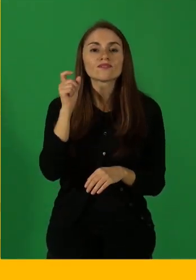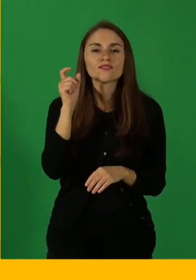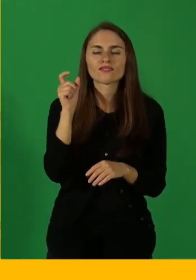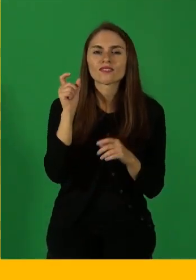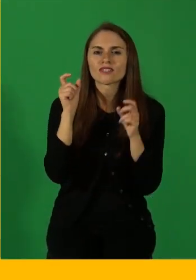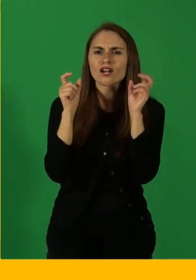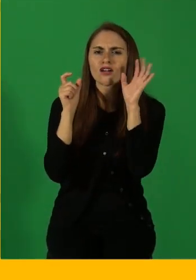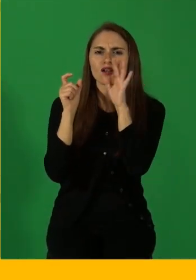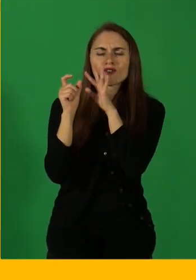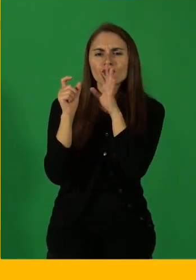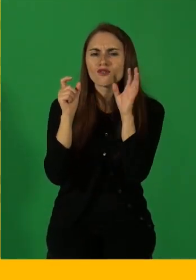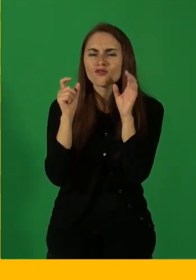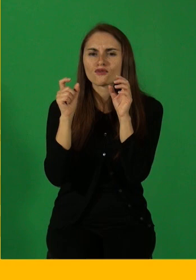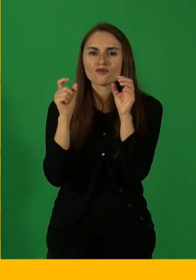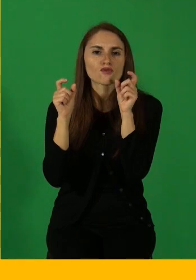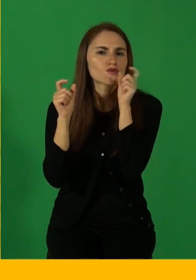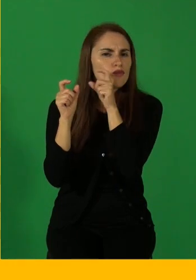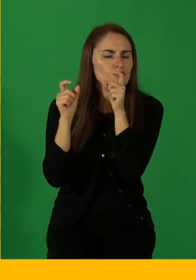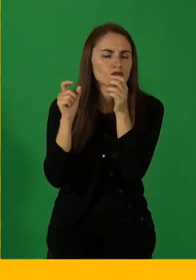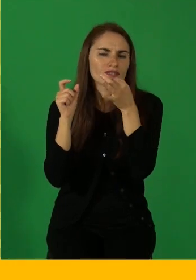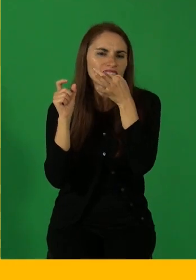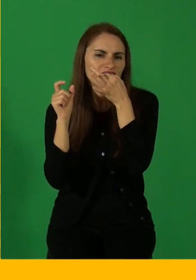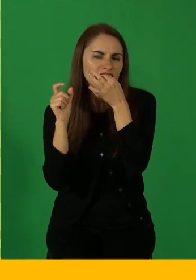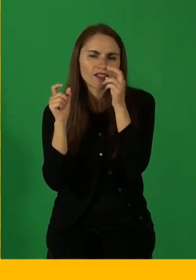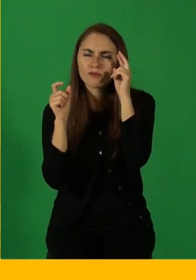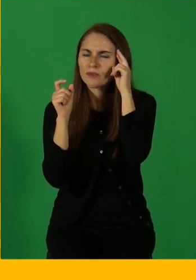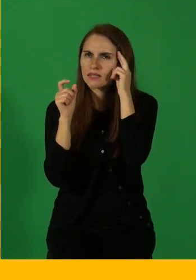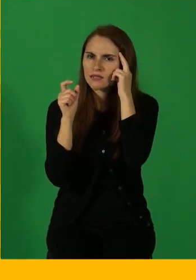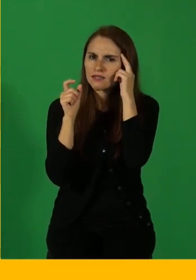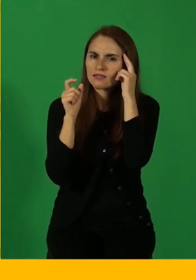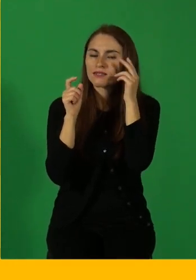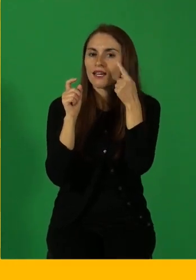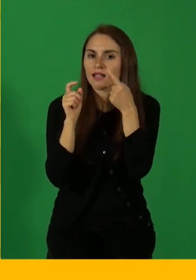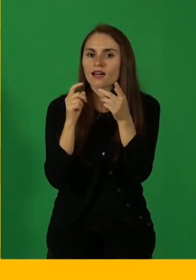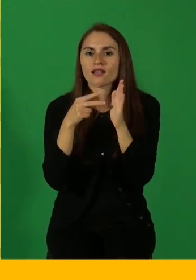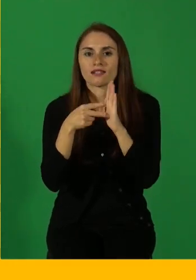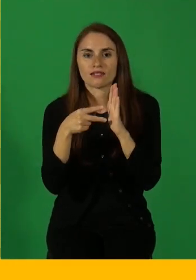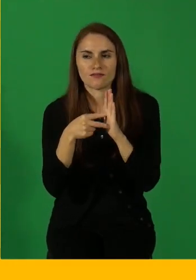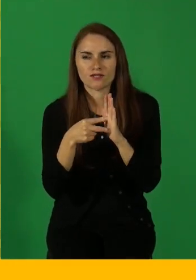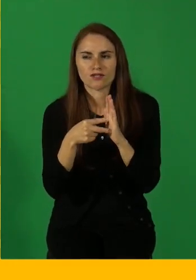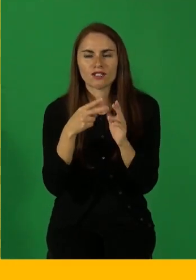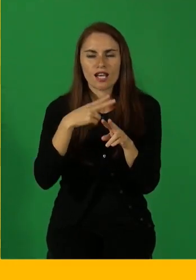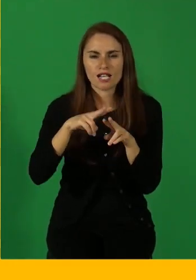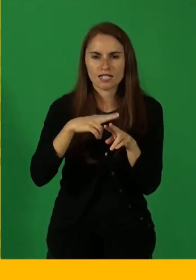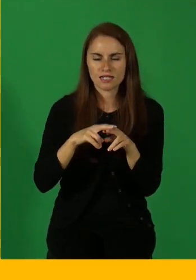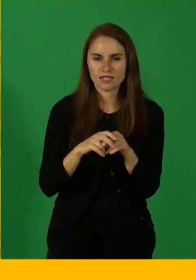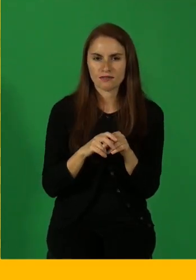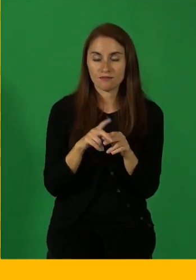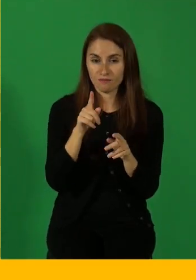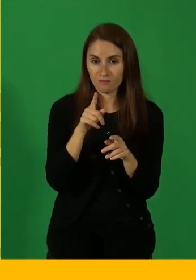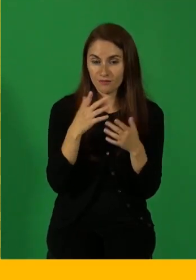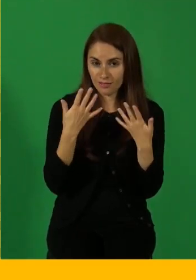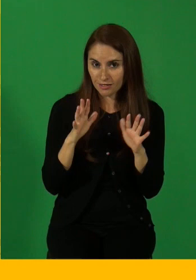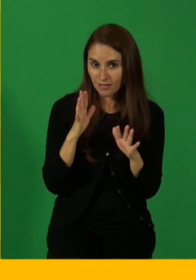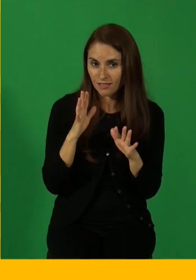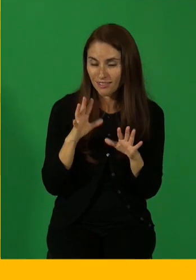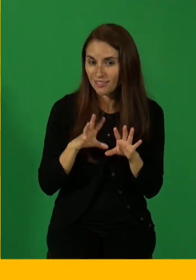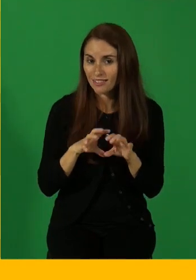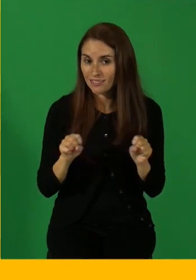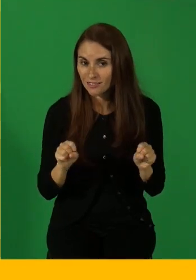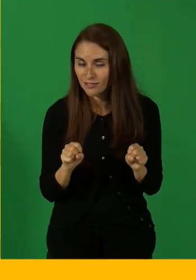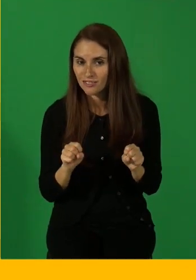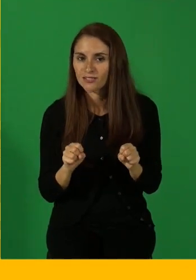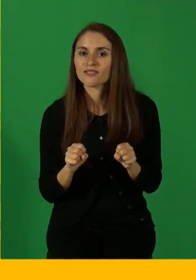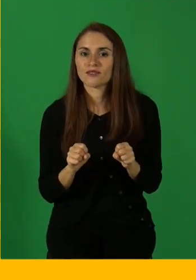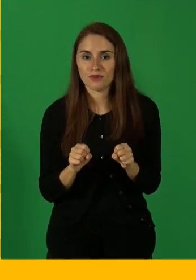fichas verdes, tráelas a memoria y haz la división. Haz la división. ¿La tienes lista en tu casa?